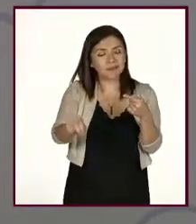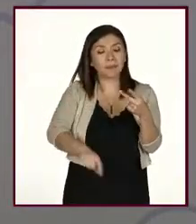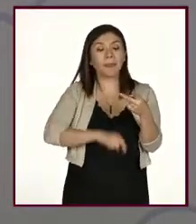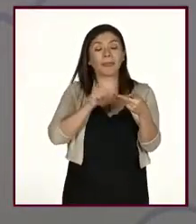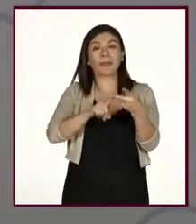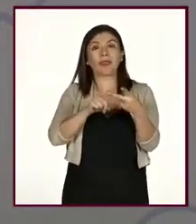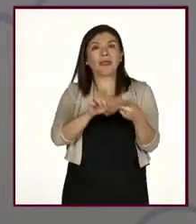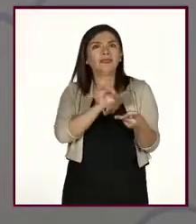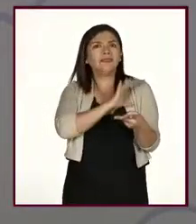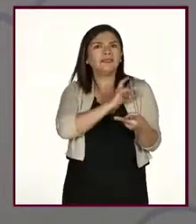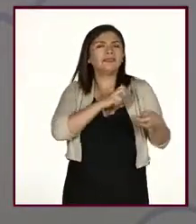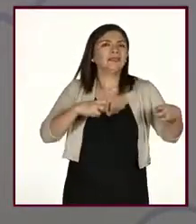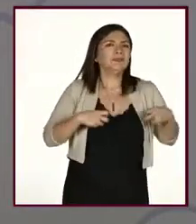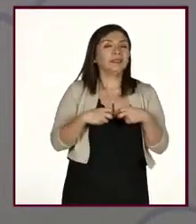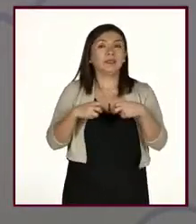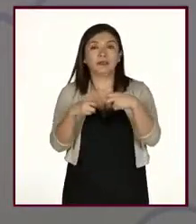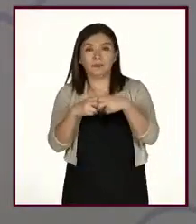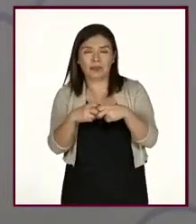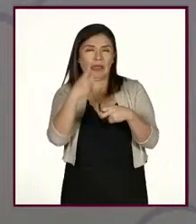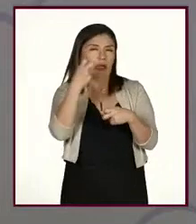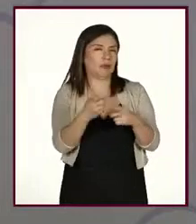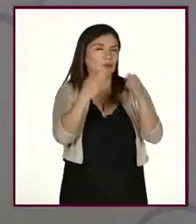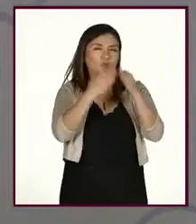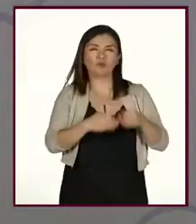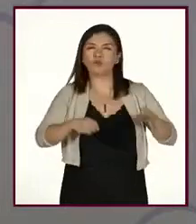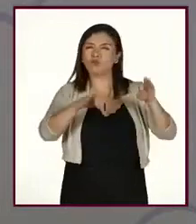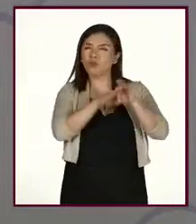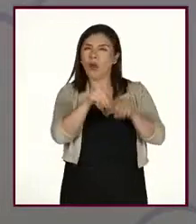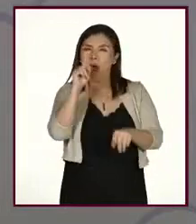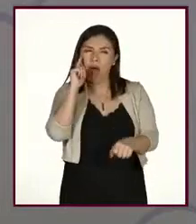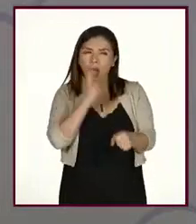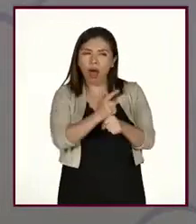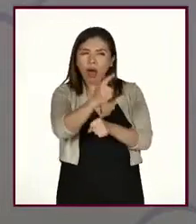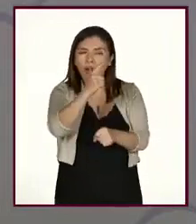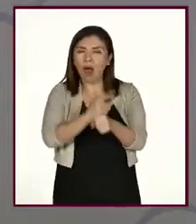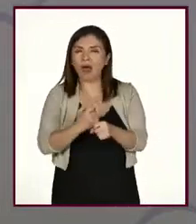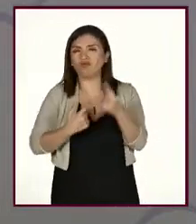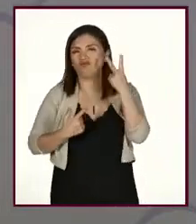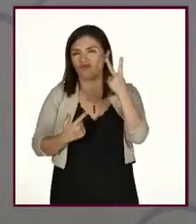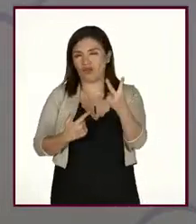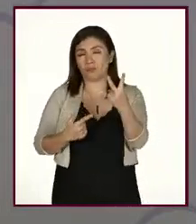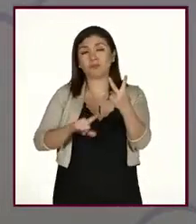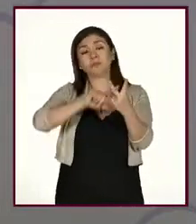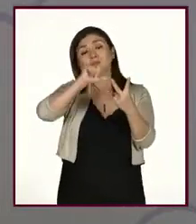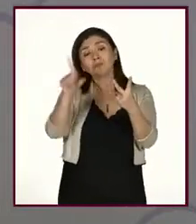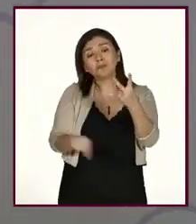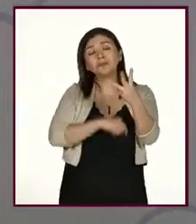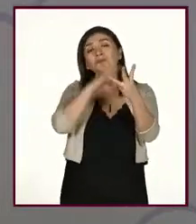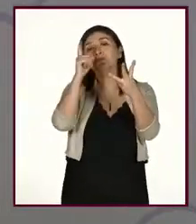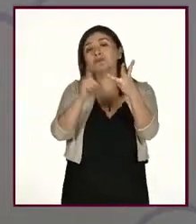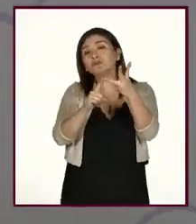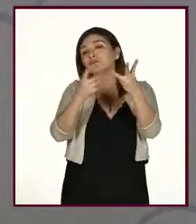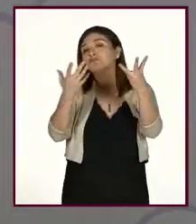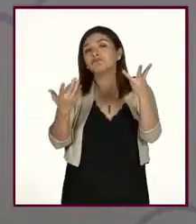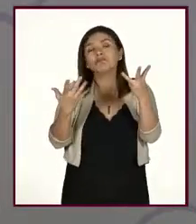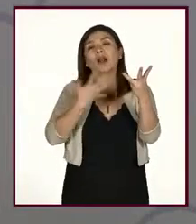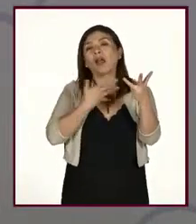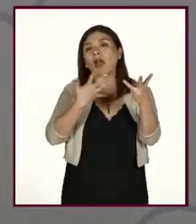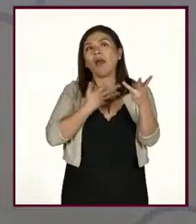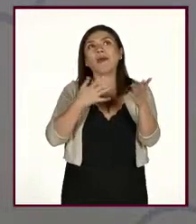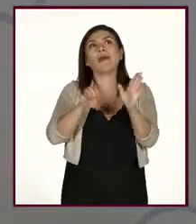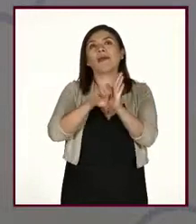y la ansiedad. Eso sería como los pilares, digamos, o los básicos. Y ya posteriormente, pues los temas,